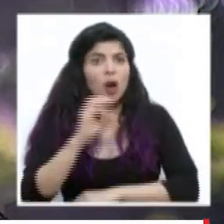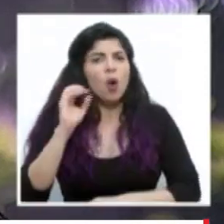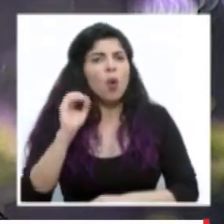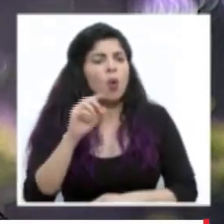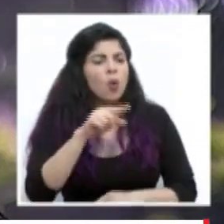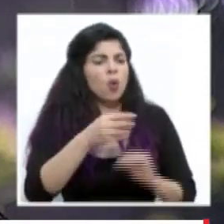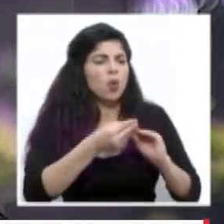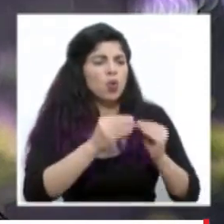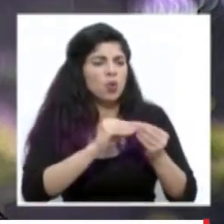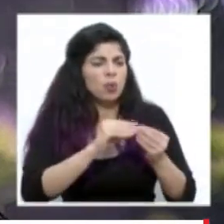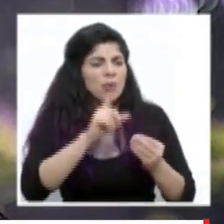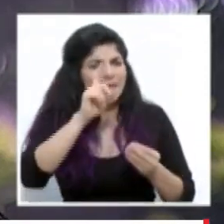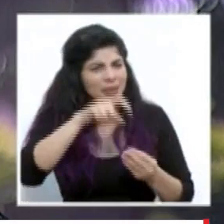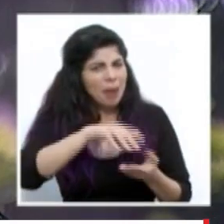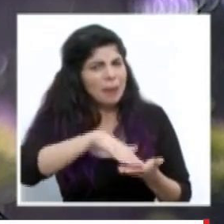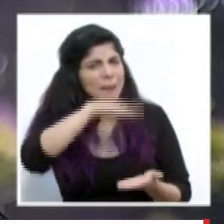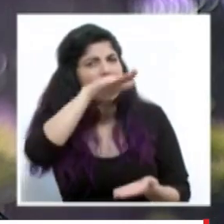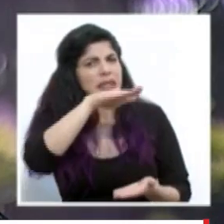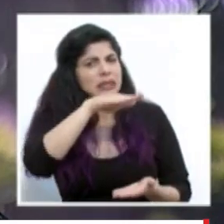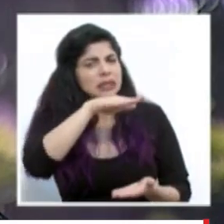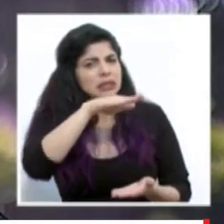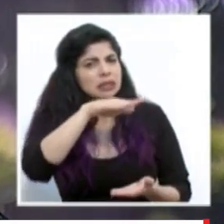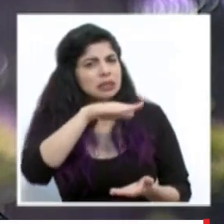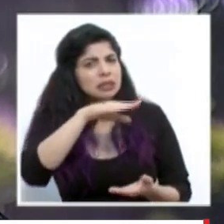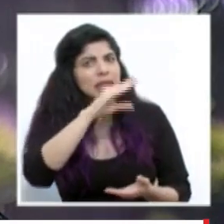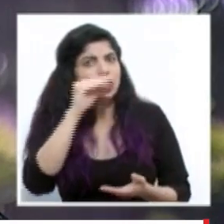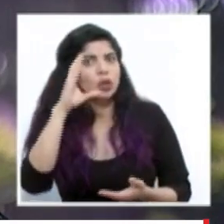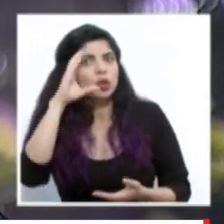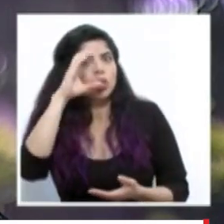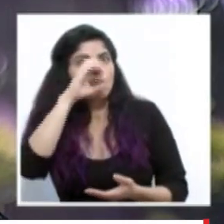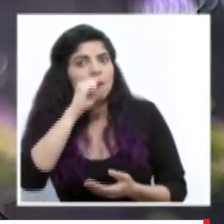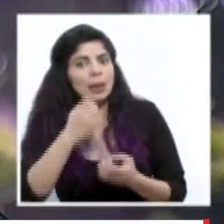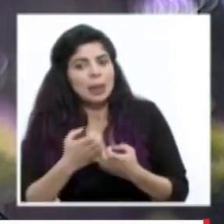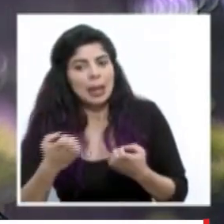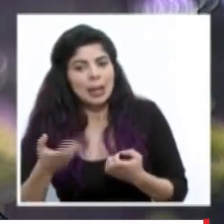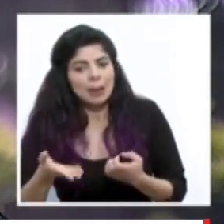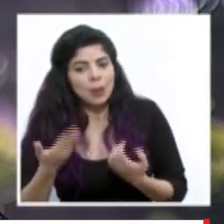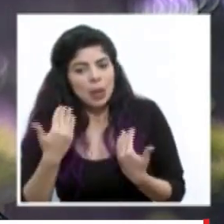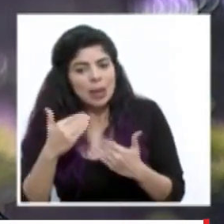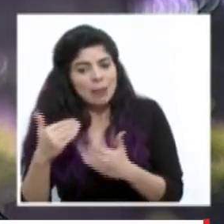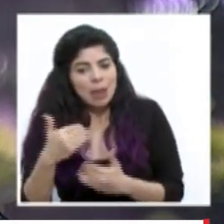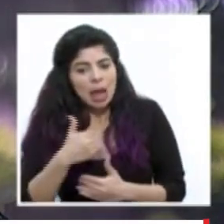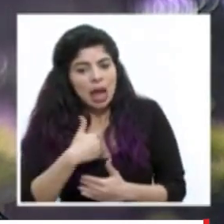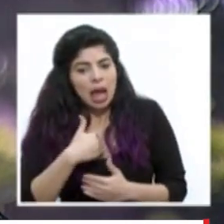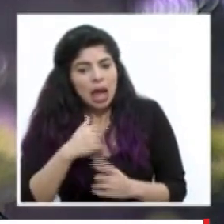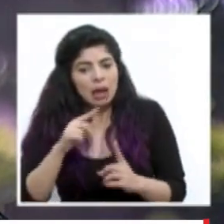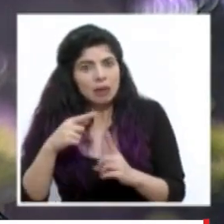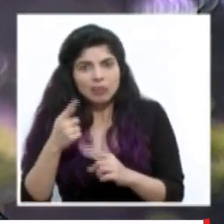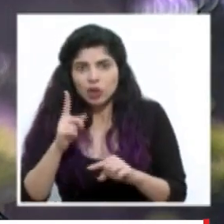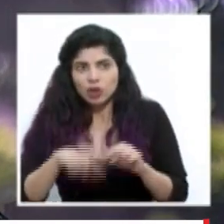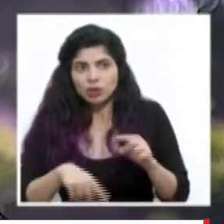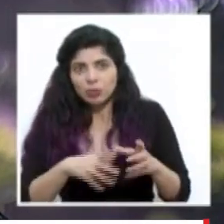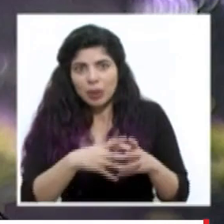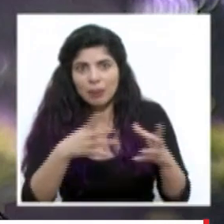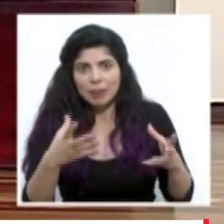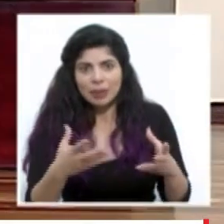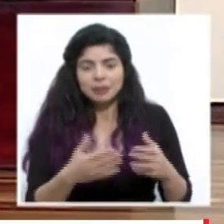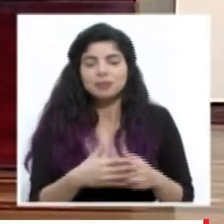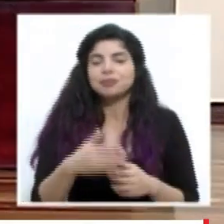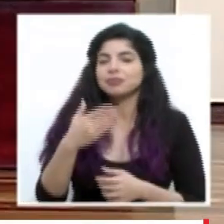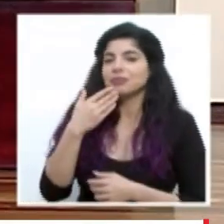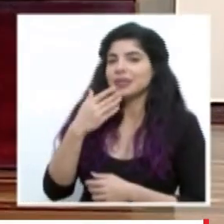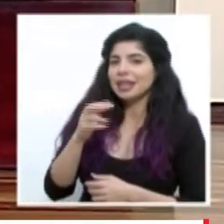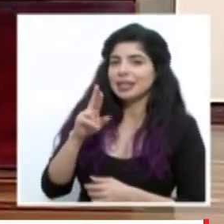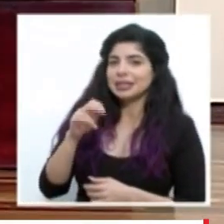ese número debería subir, pero considerando las limitaciones del equipo y de las pruebas, no se puede? Gracias,